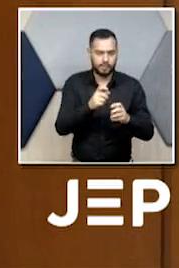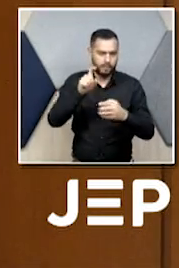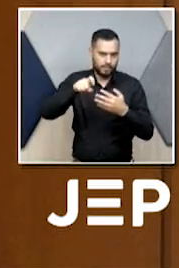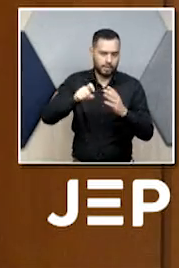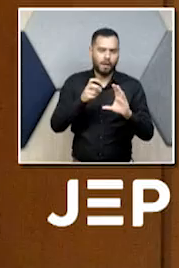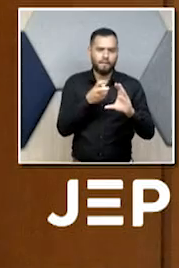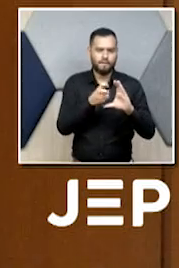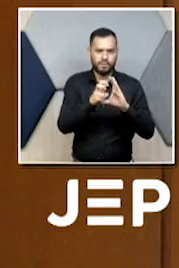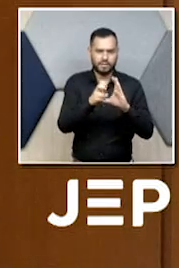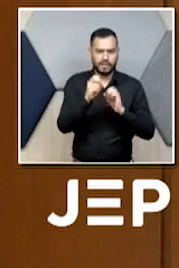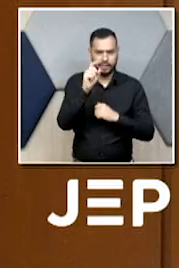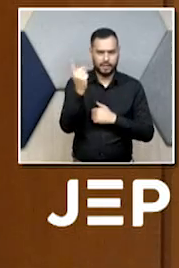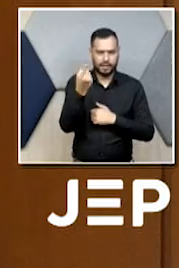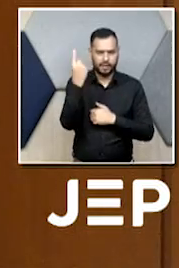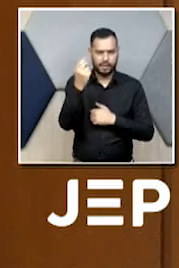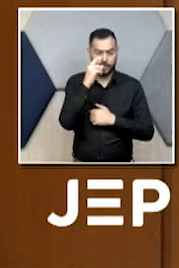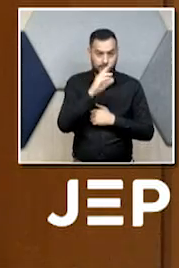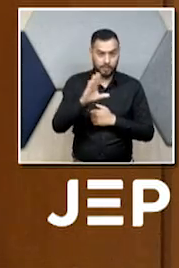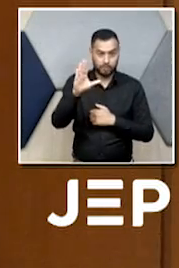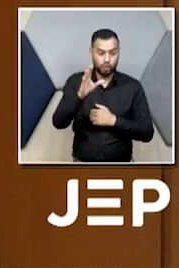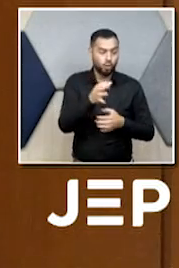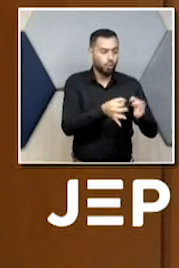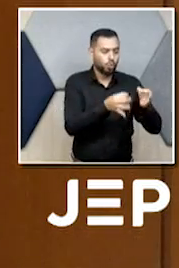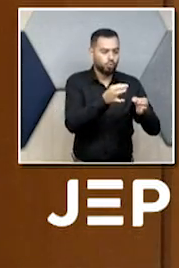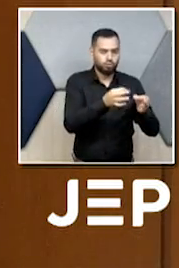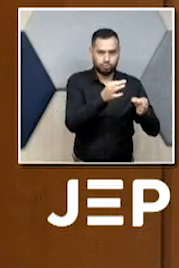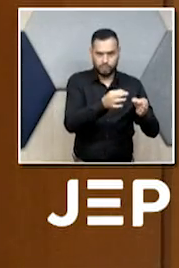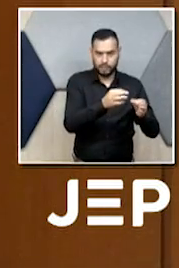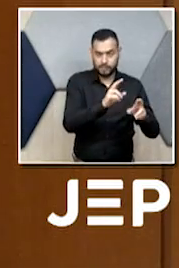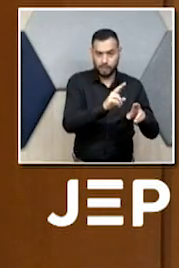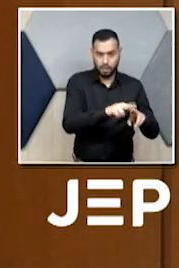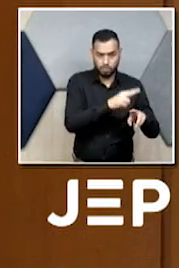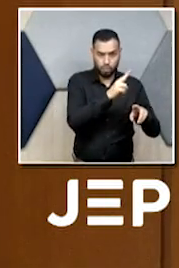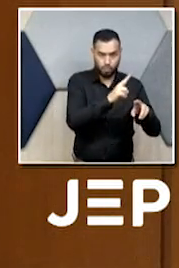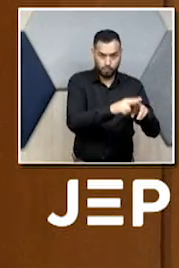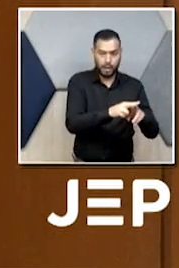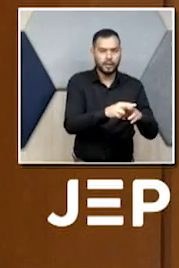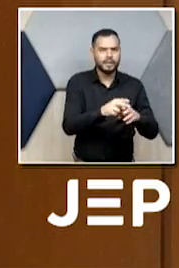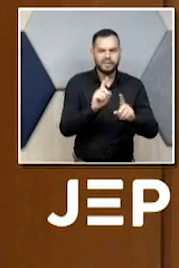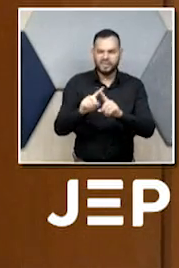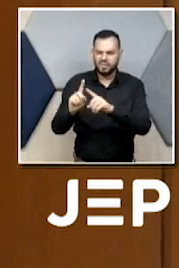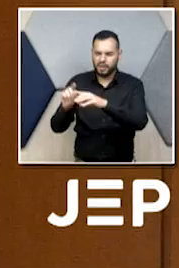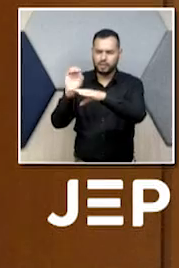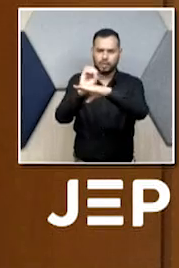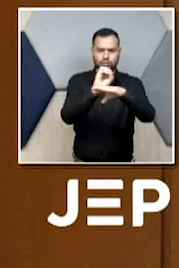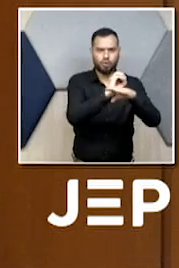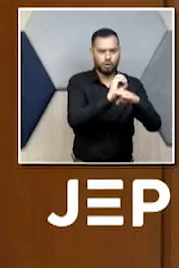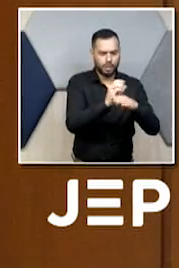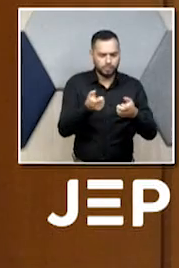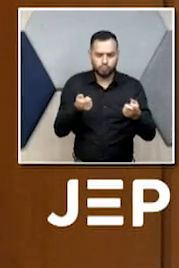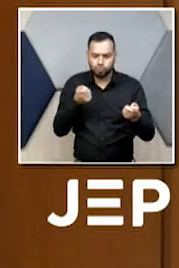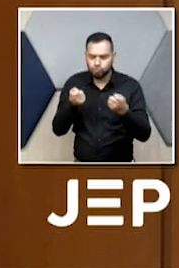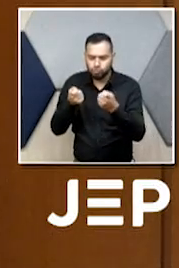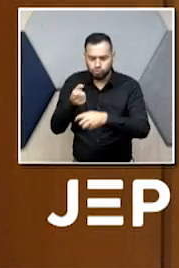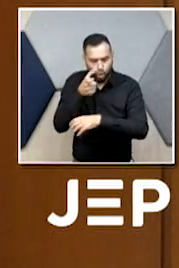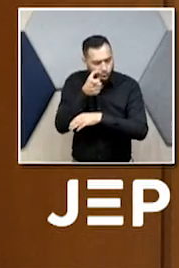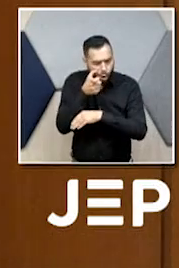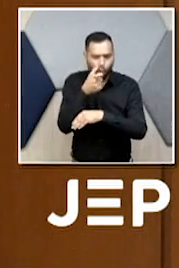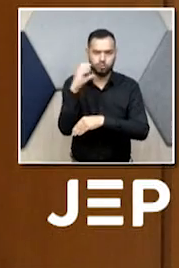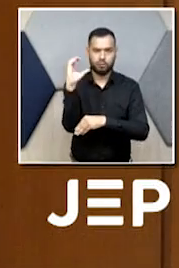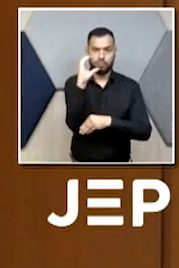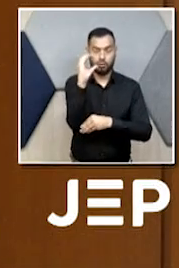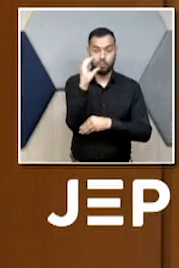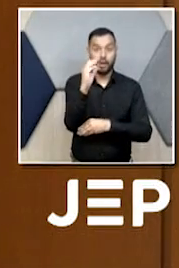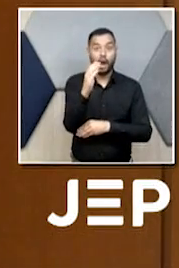la justicia ordinaria, los organismos de control. En ese contexto tenemos toda la disposición de